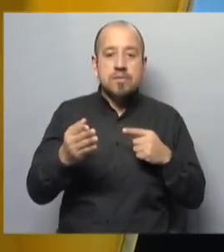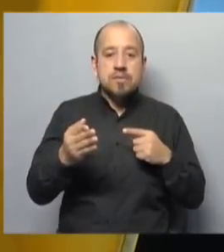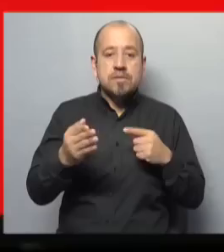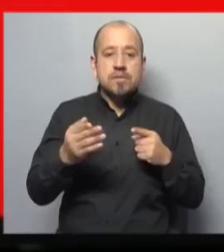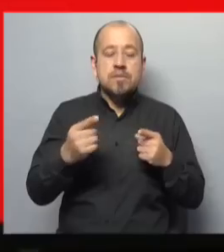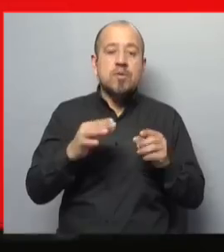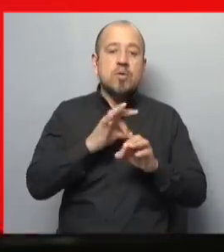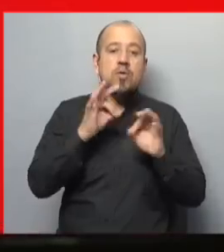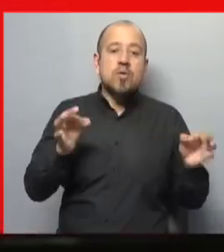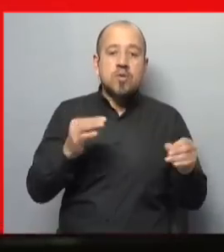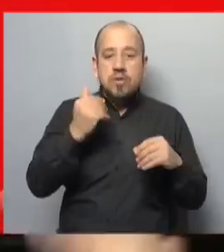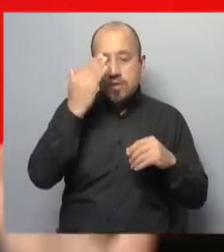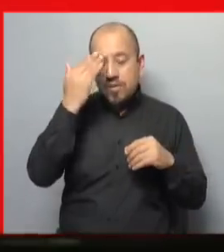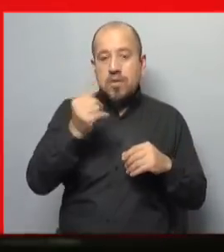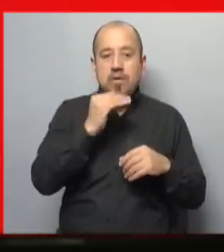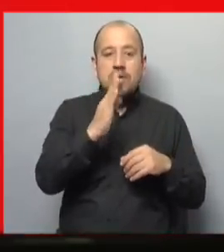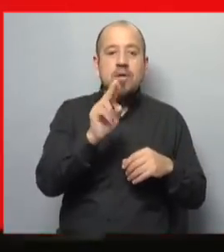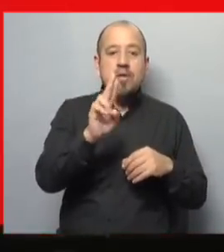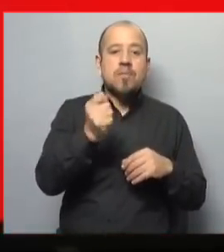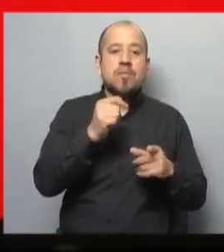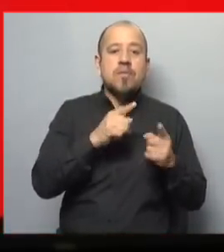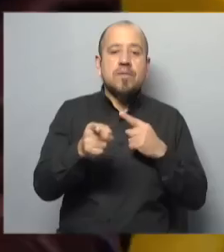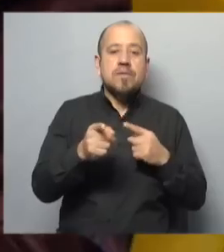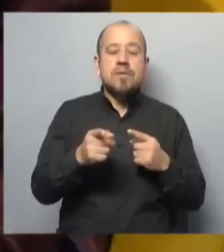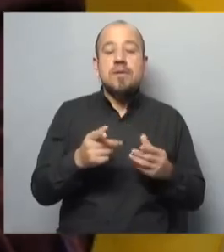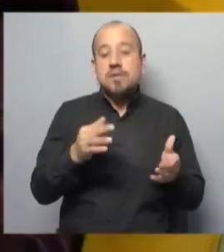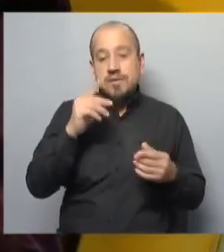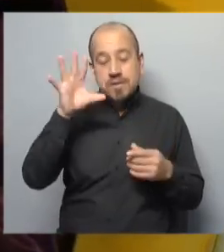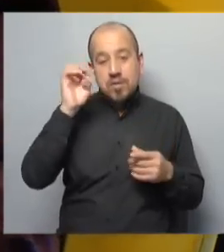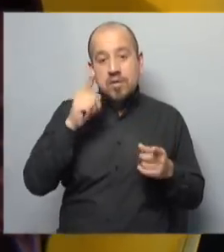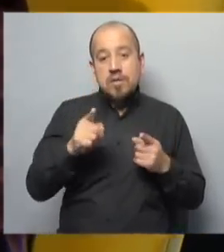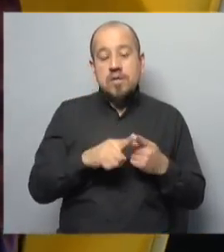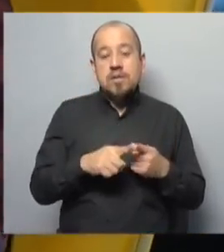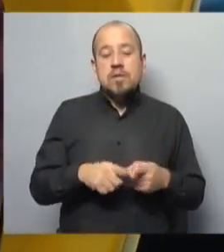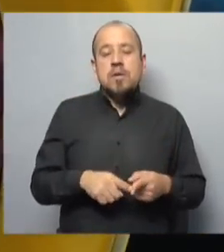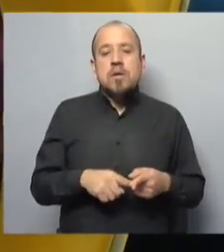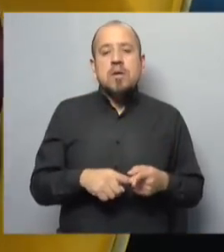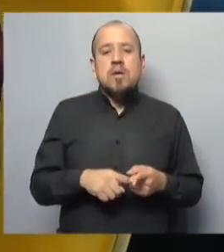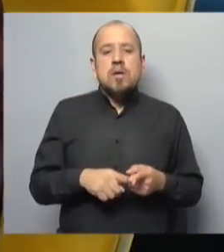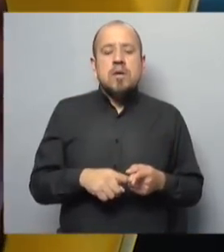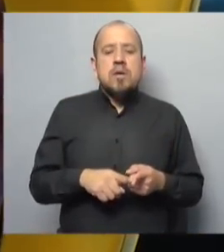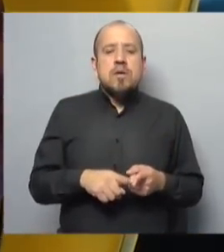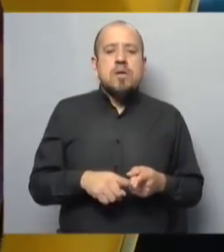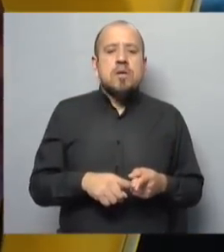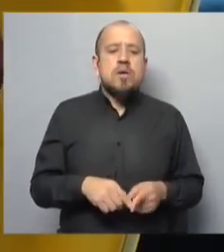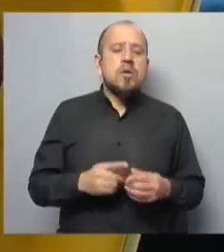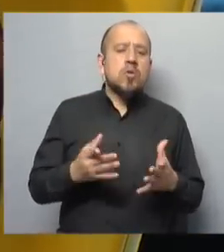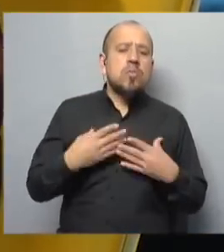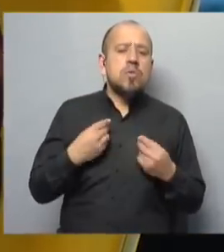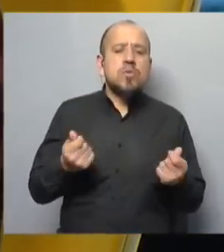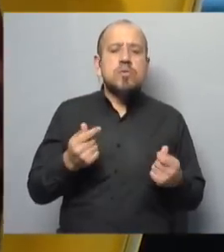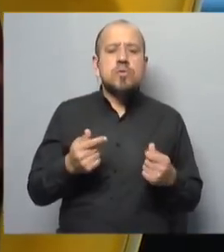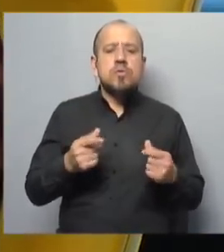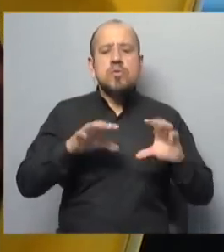lado o el cabezazo de víctor púa con éste y hablando de cómo perciben el mundo de posada